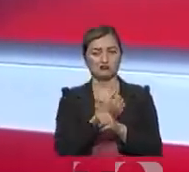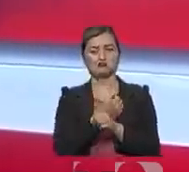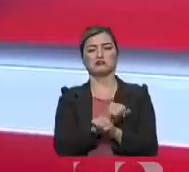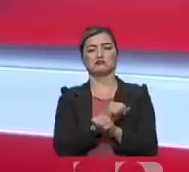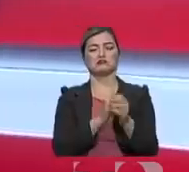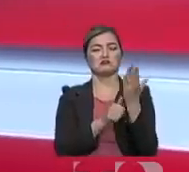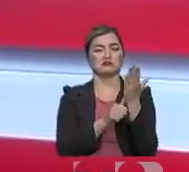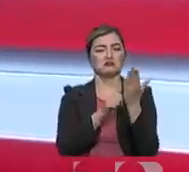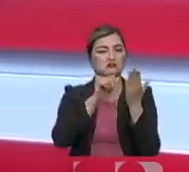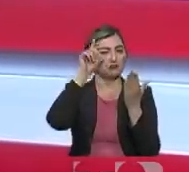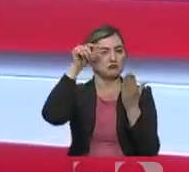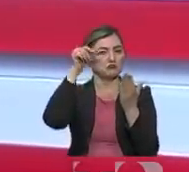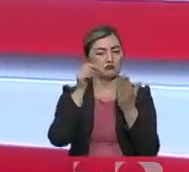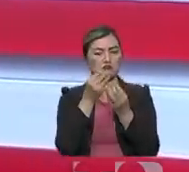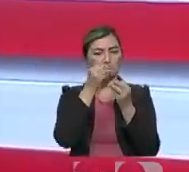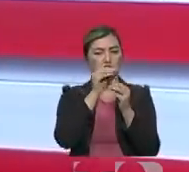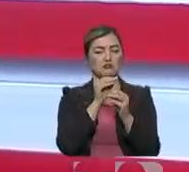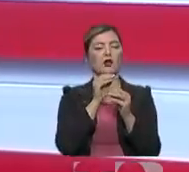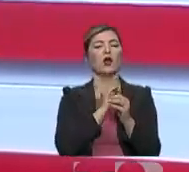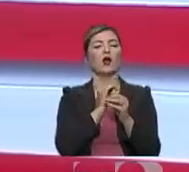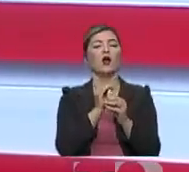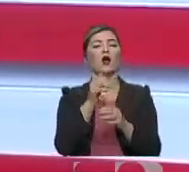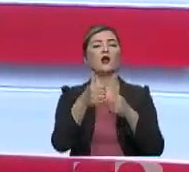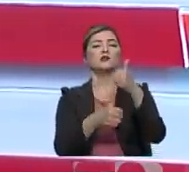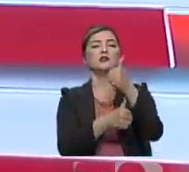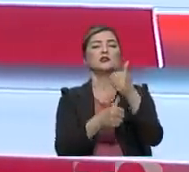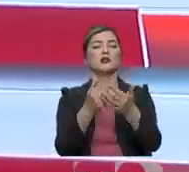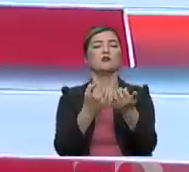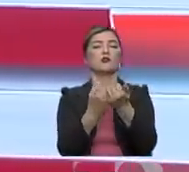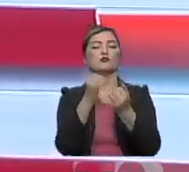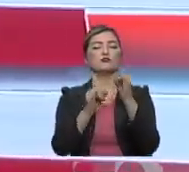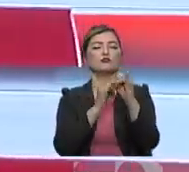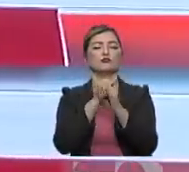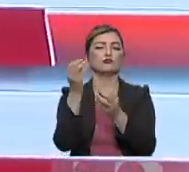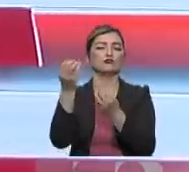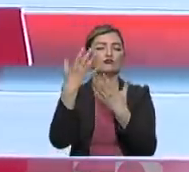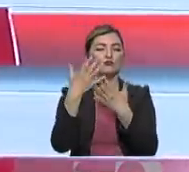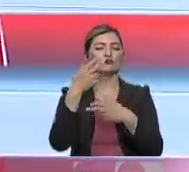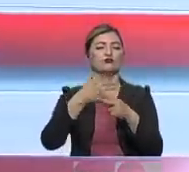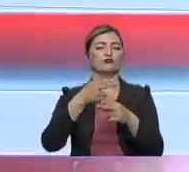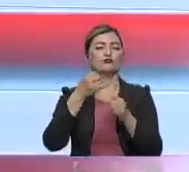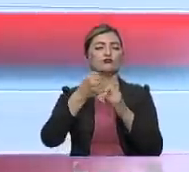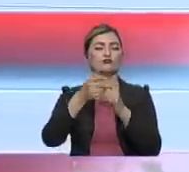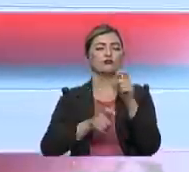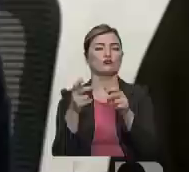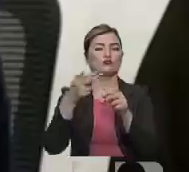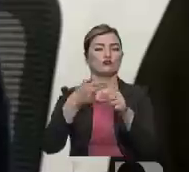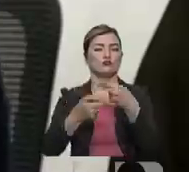Gobierno informó que se requiere asistencia penal internacional para conocer los nombres de los generales que estarían involucrados con